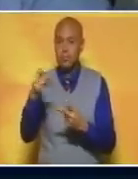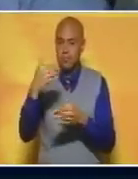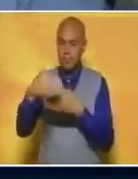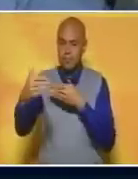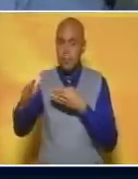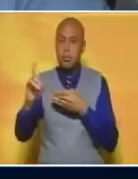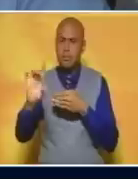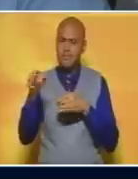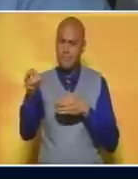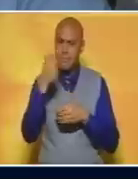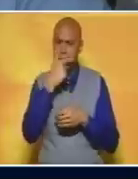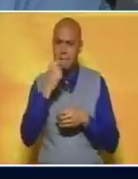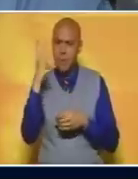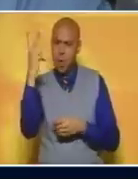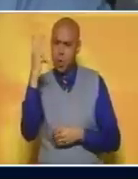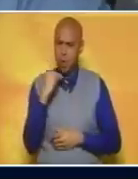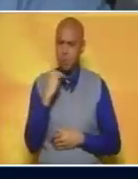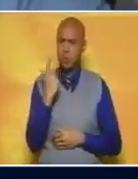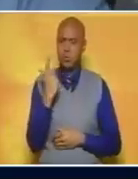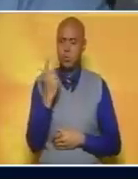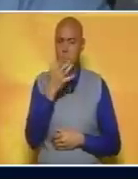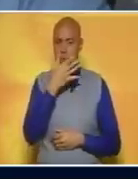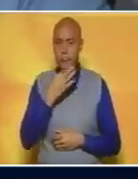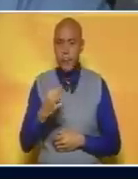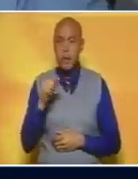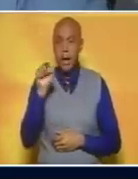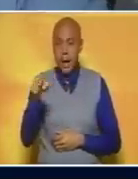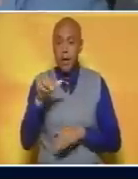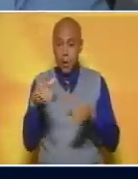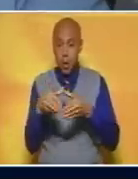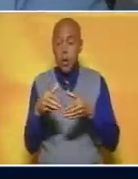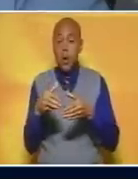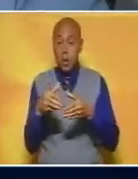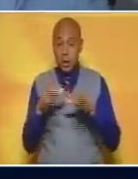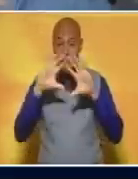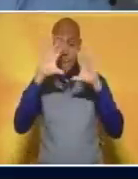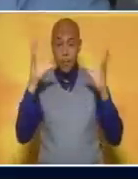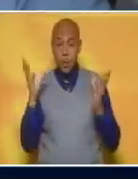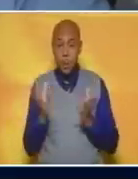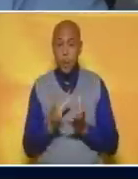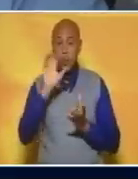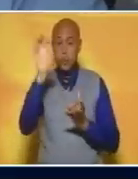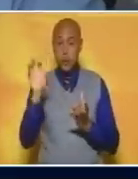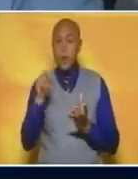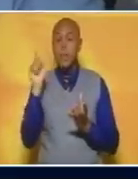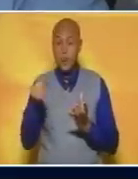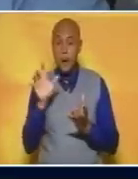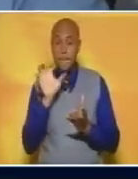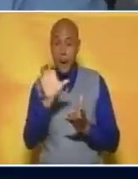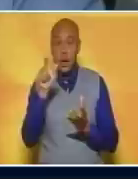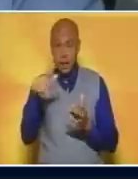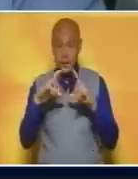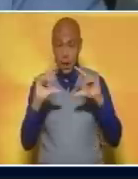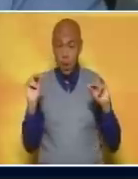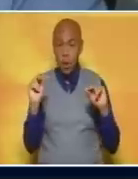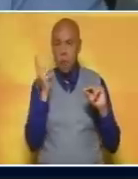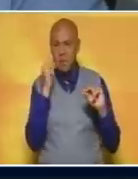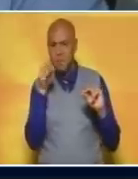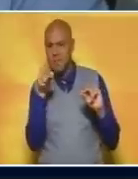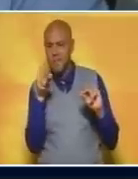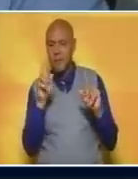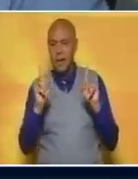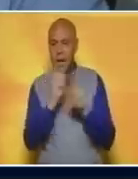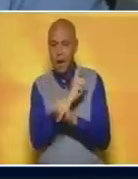la Asamblea Nacional, pues haría que internacionalmente y nacionalmente esas reformas no